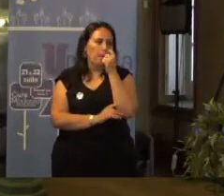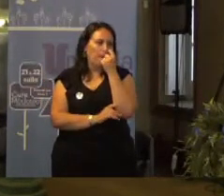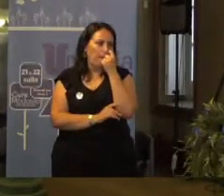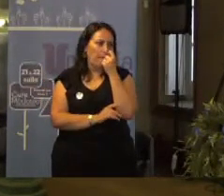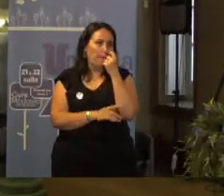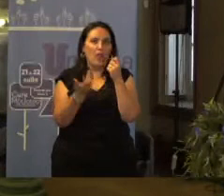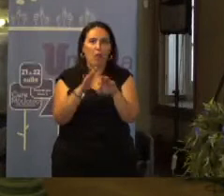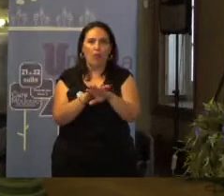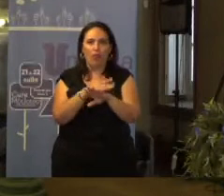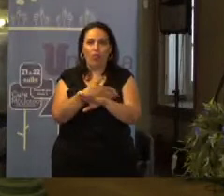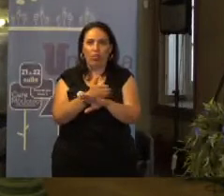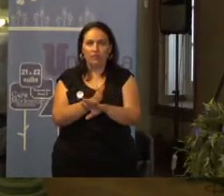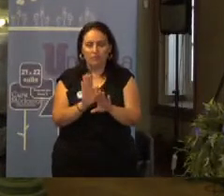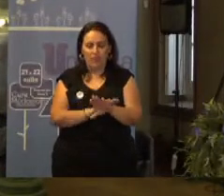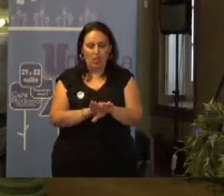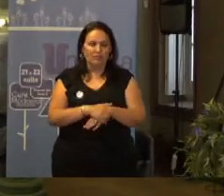Perdón.